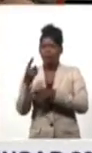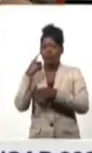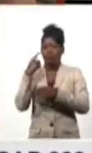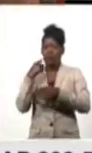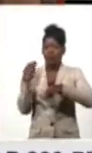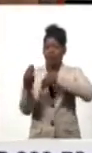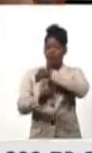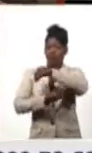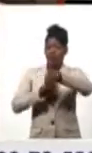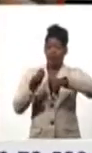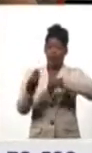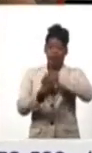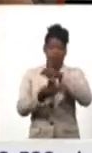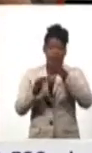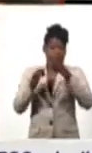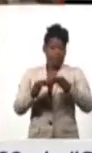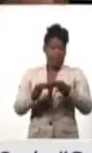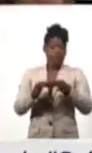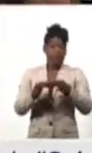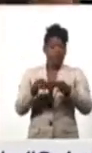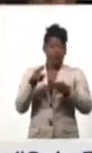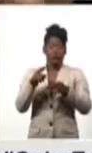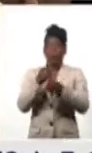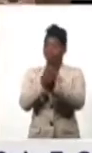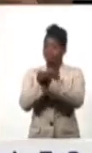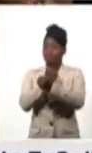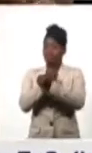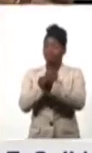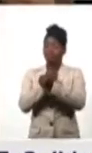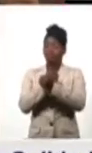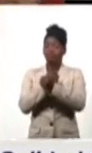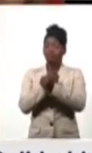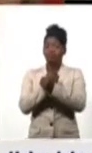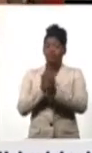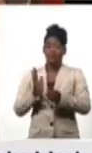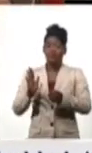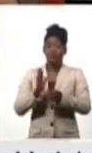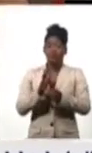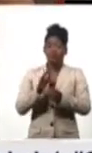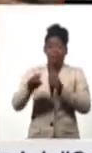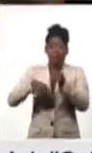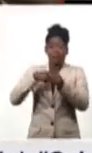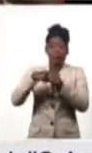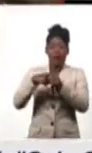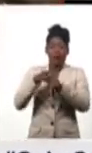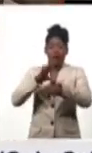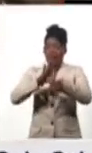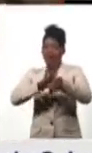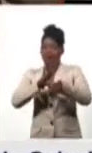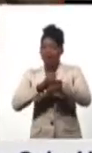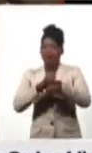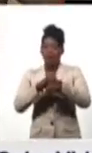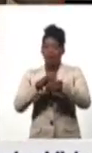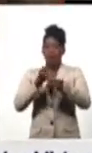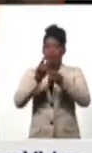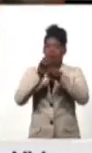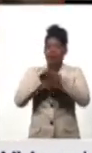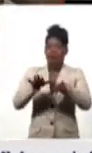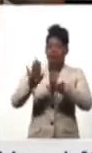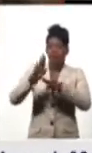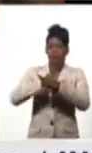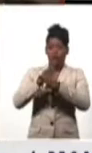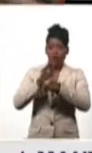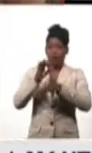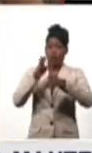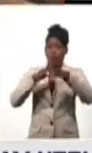Por tanto, hay un riesgo de que se incremente la morbilidad de enfermedades, la mortalidad. En eso está trabajando en estos momentos el Ministerio de